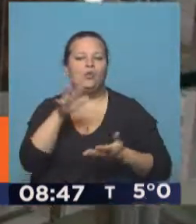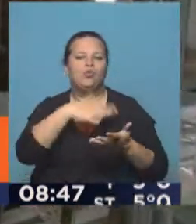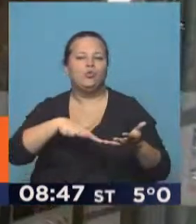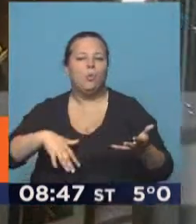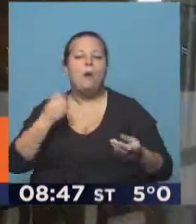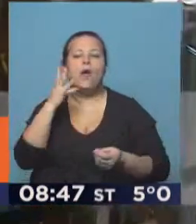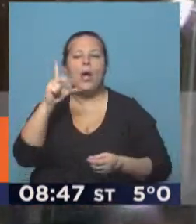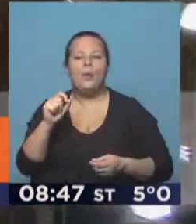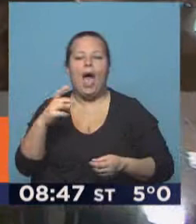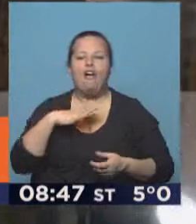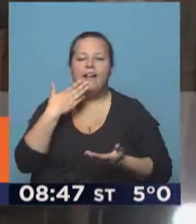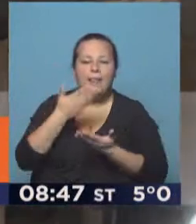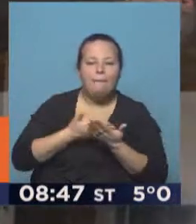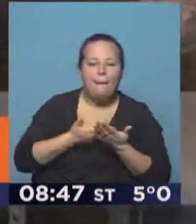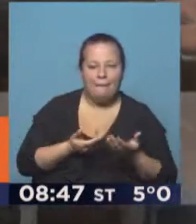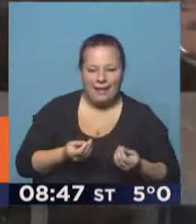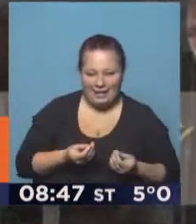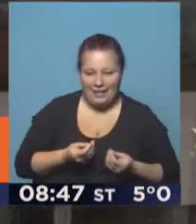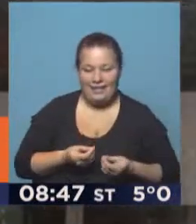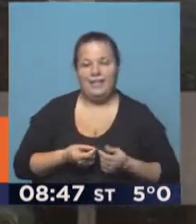porque los bancos le faltaban papelitos.